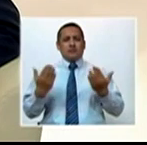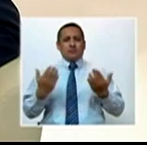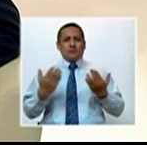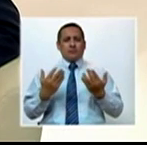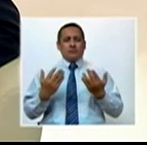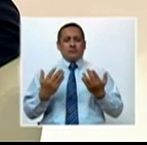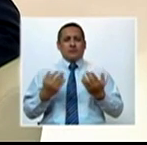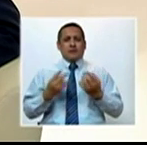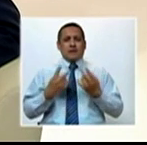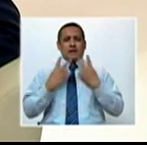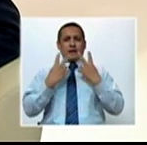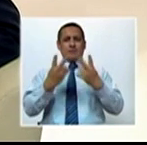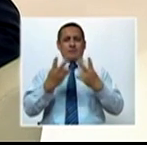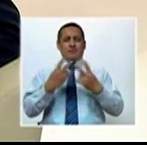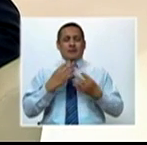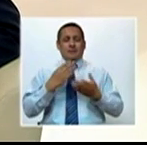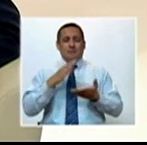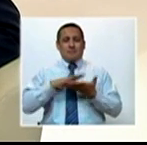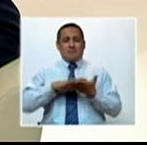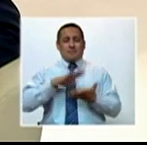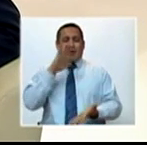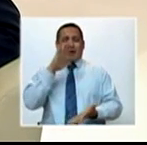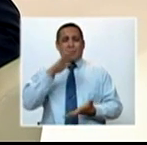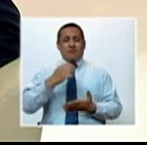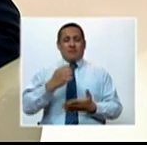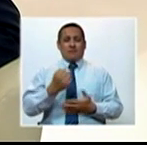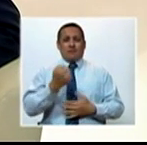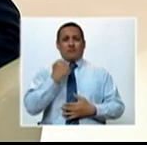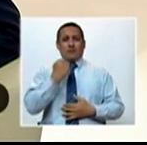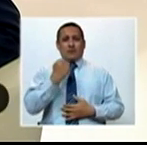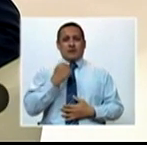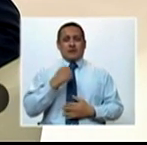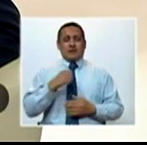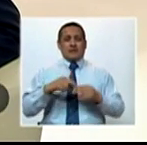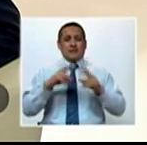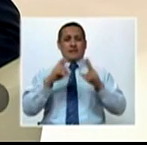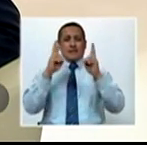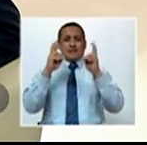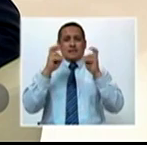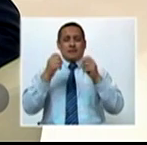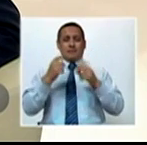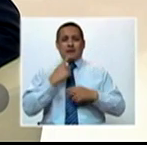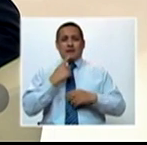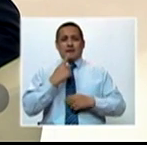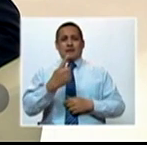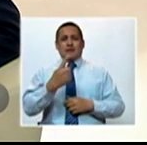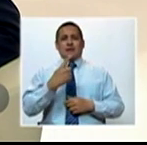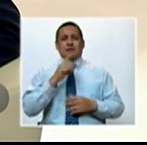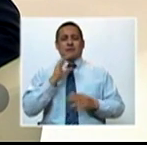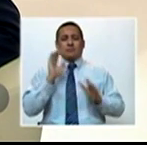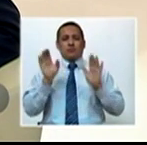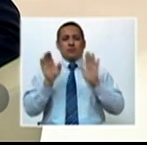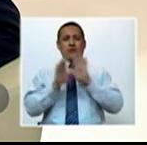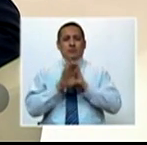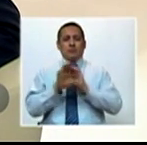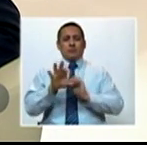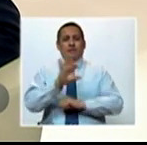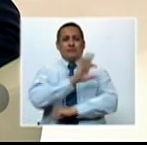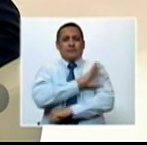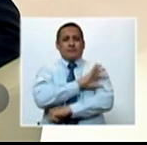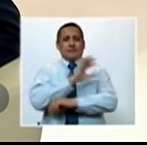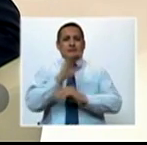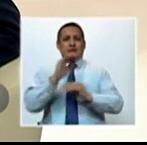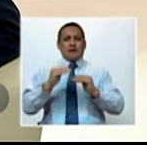gravedad del tema es que el fiscal supremo